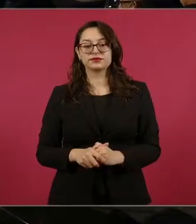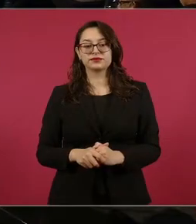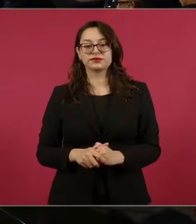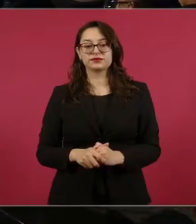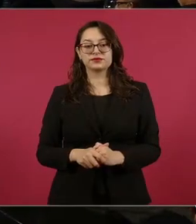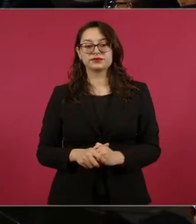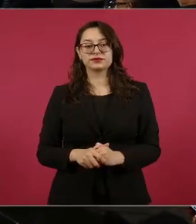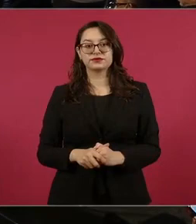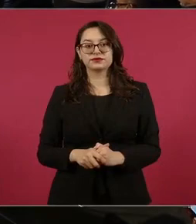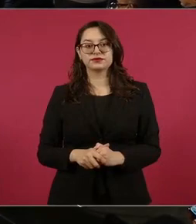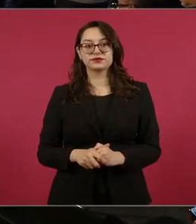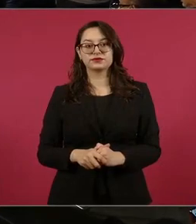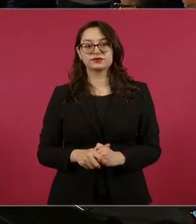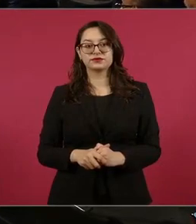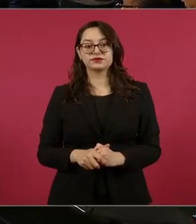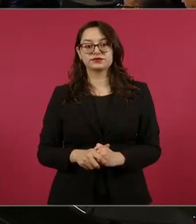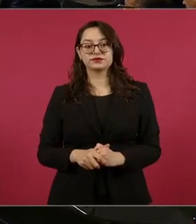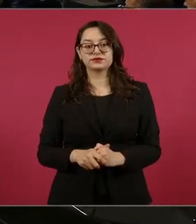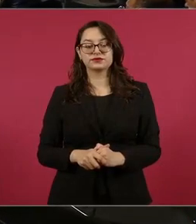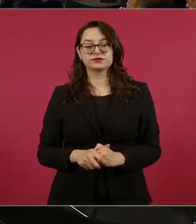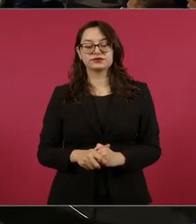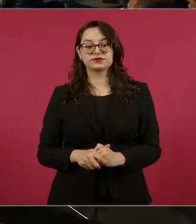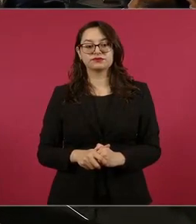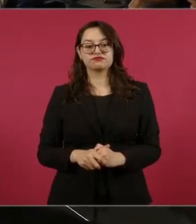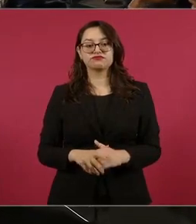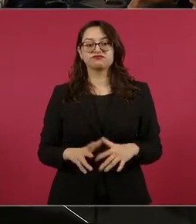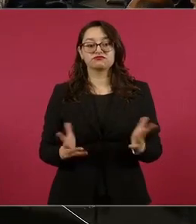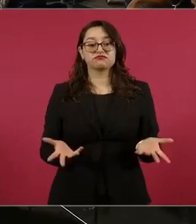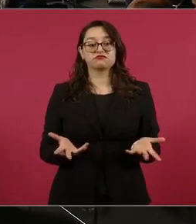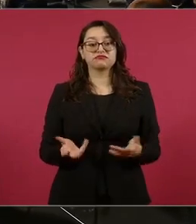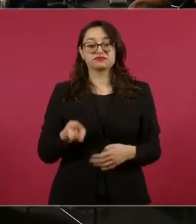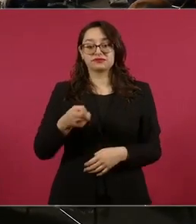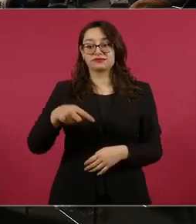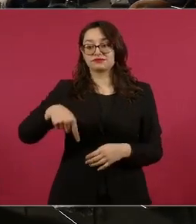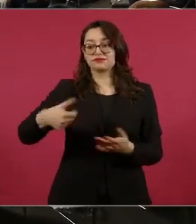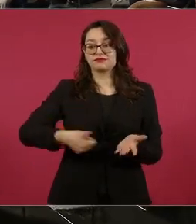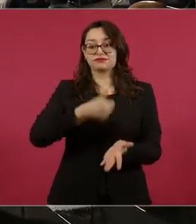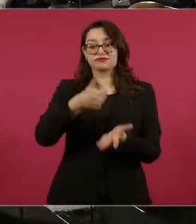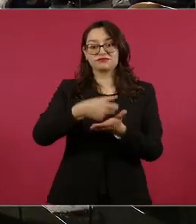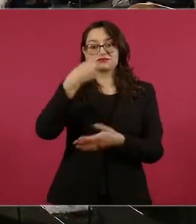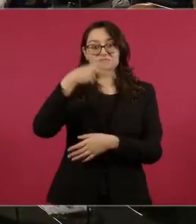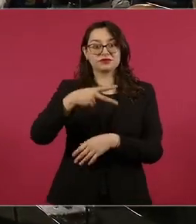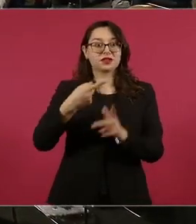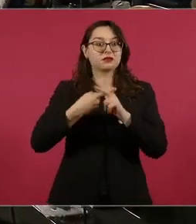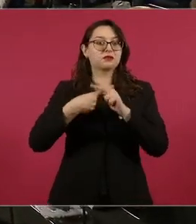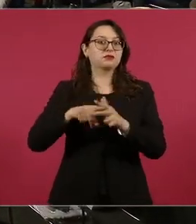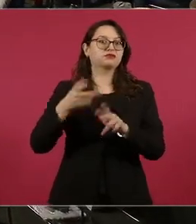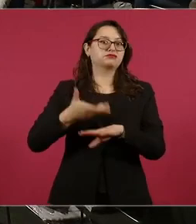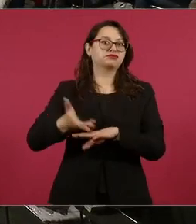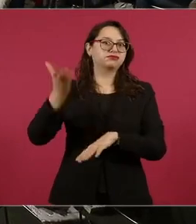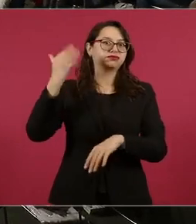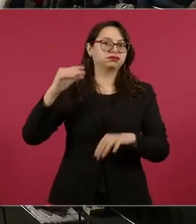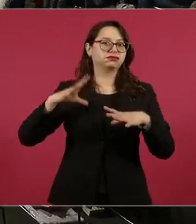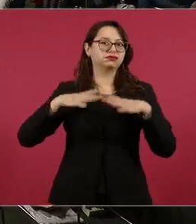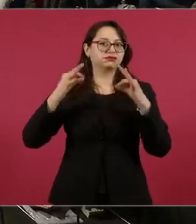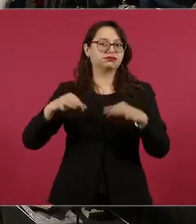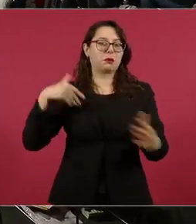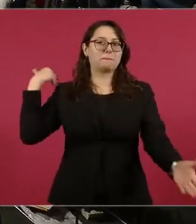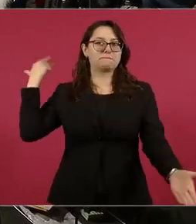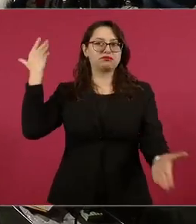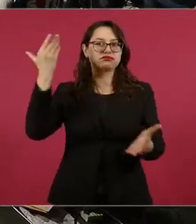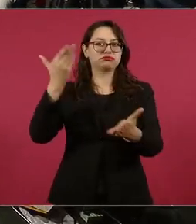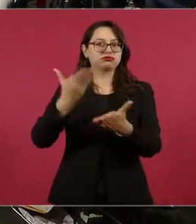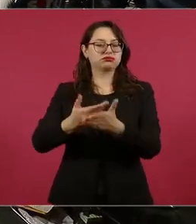y pues a través de toda su historia la Ciudad de México ha sido